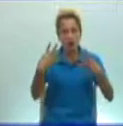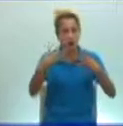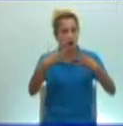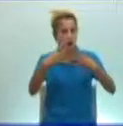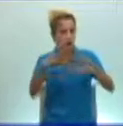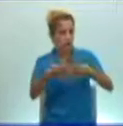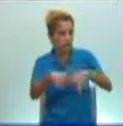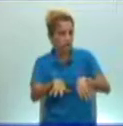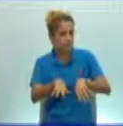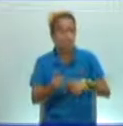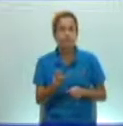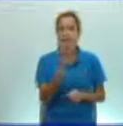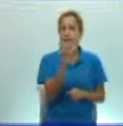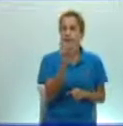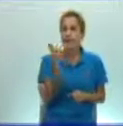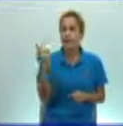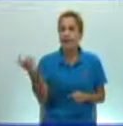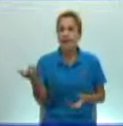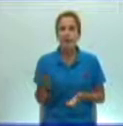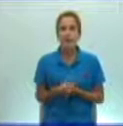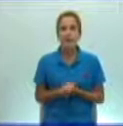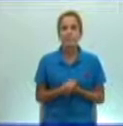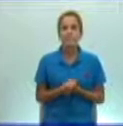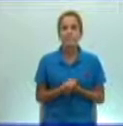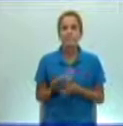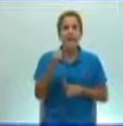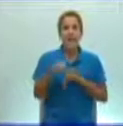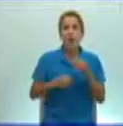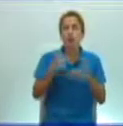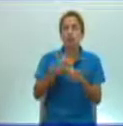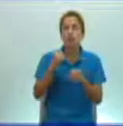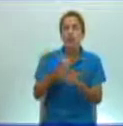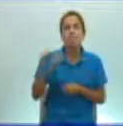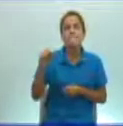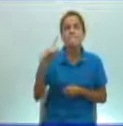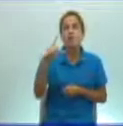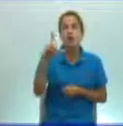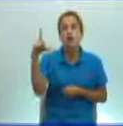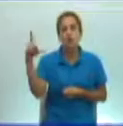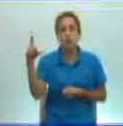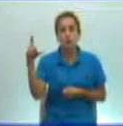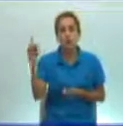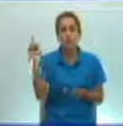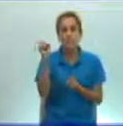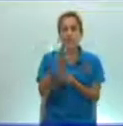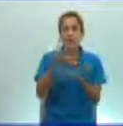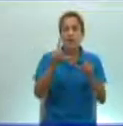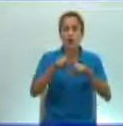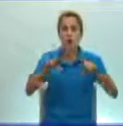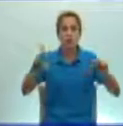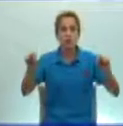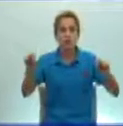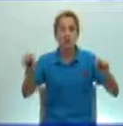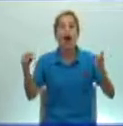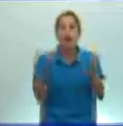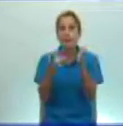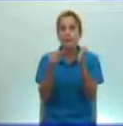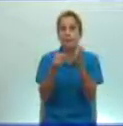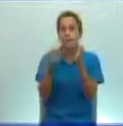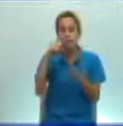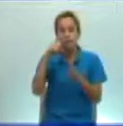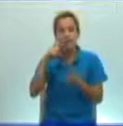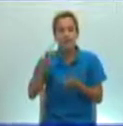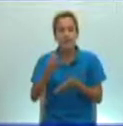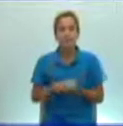las clases de palabras, el uso de la mayúscula al inicio de la oración, así como el